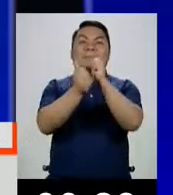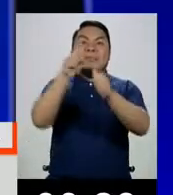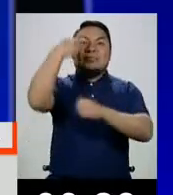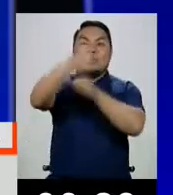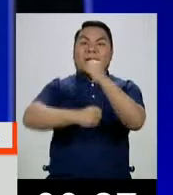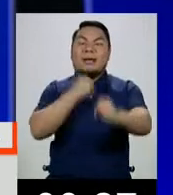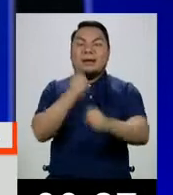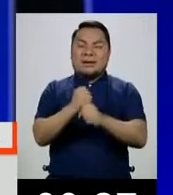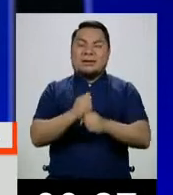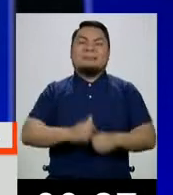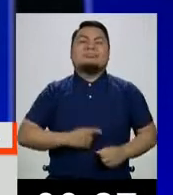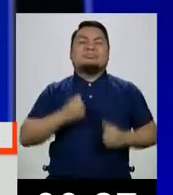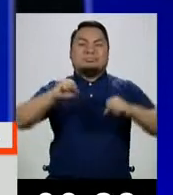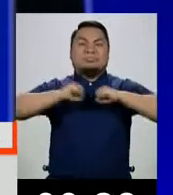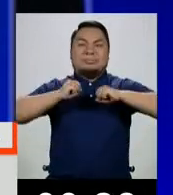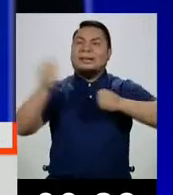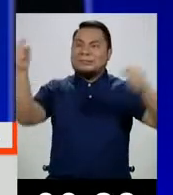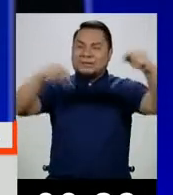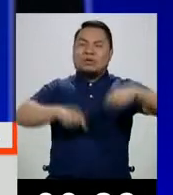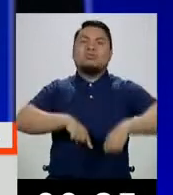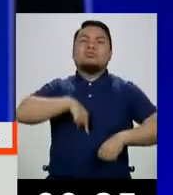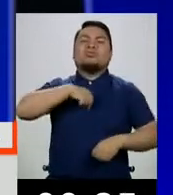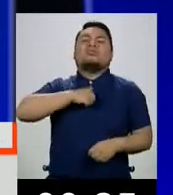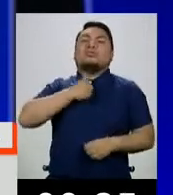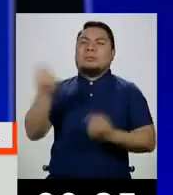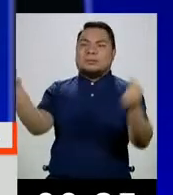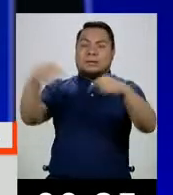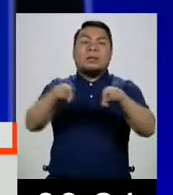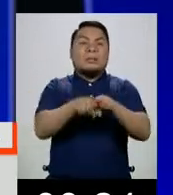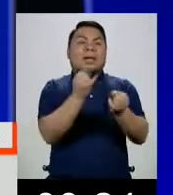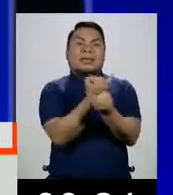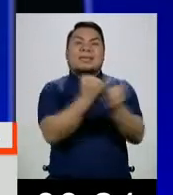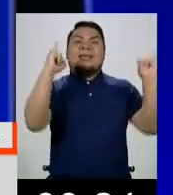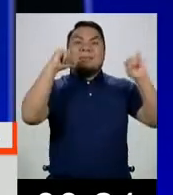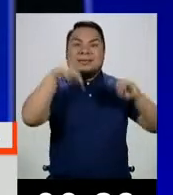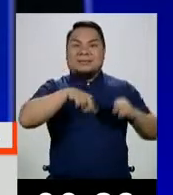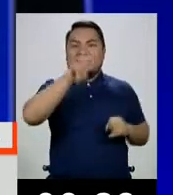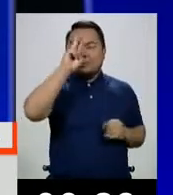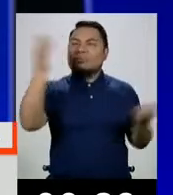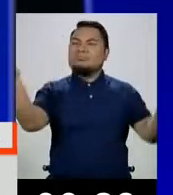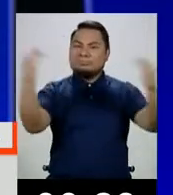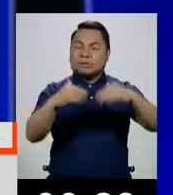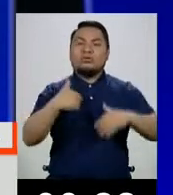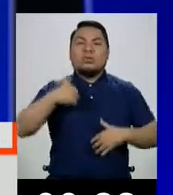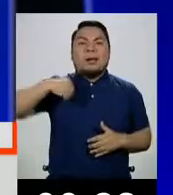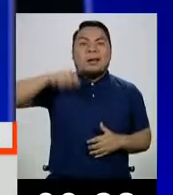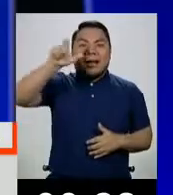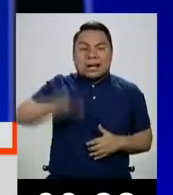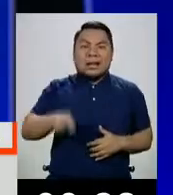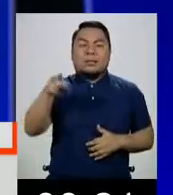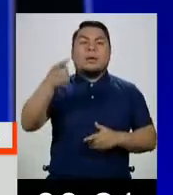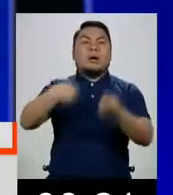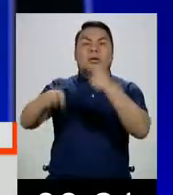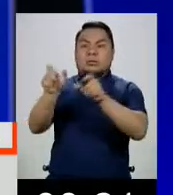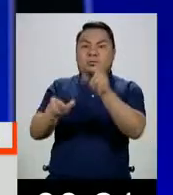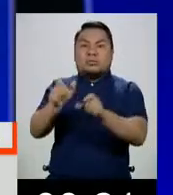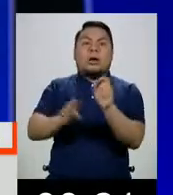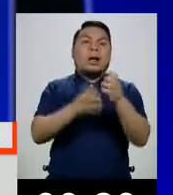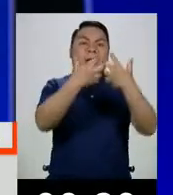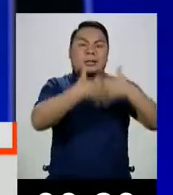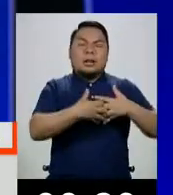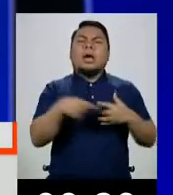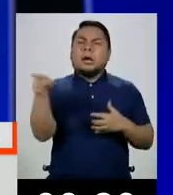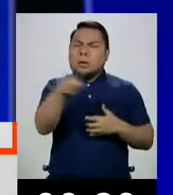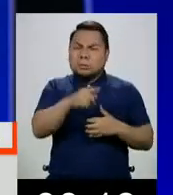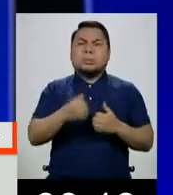2019 y celebremos con orgullo el bicentenario de la independencia nacional quiero ser alcalde de lima para que emprendedores y comerciantes vivan tranquilos